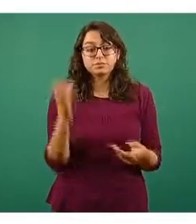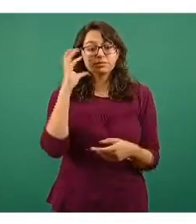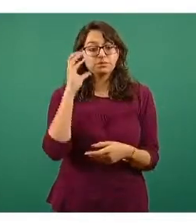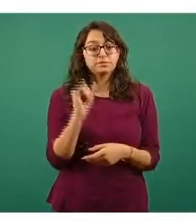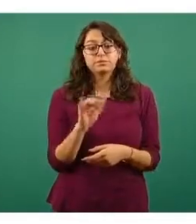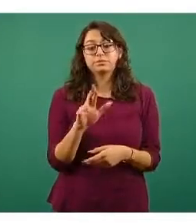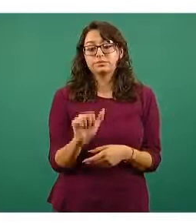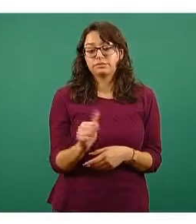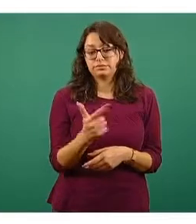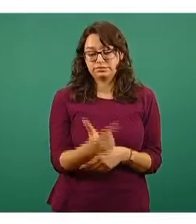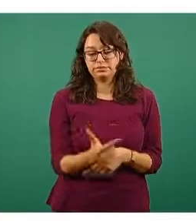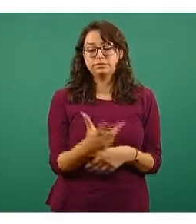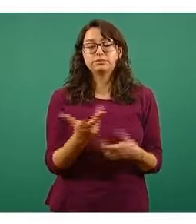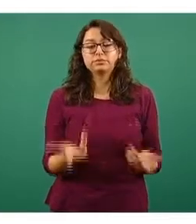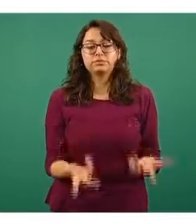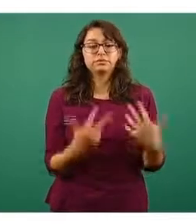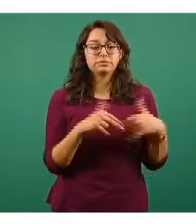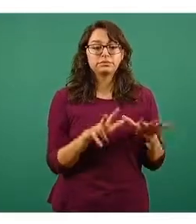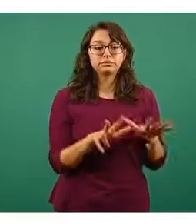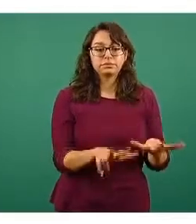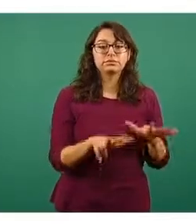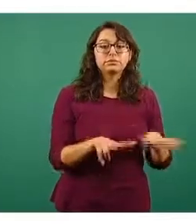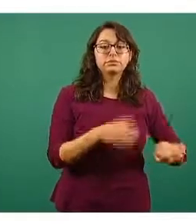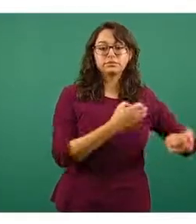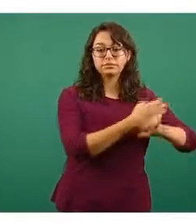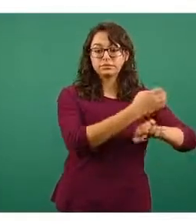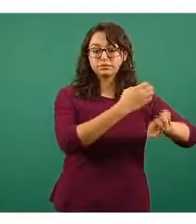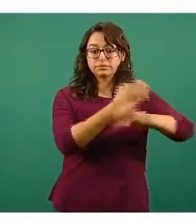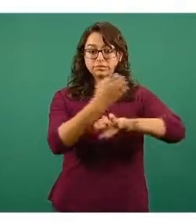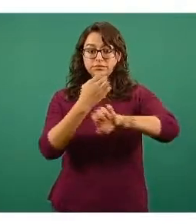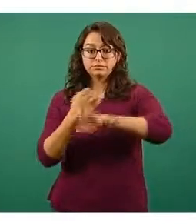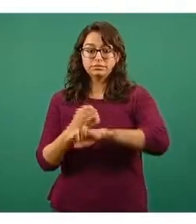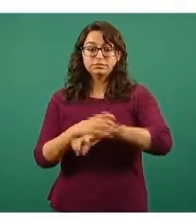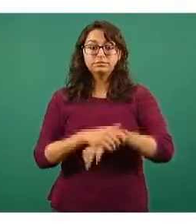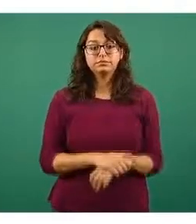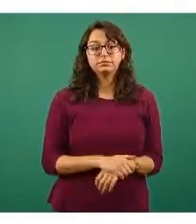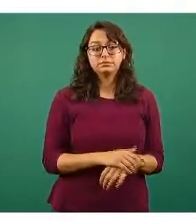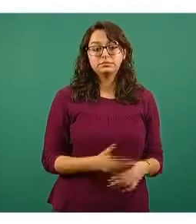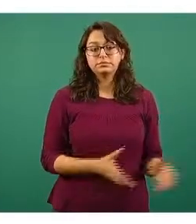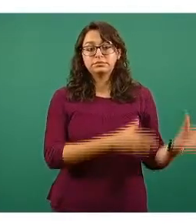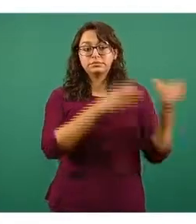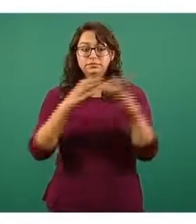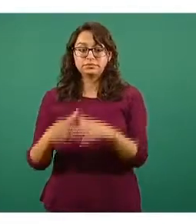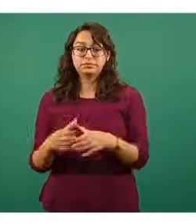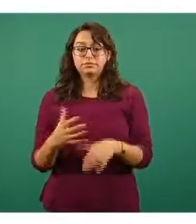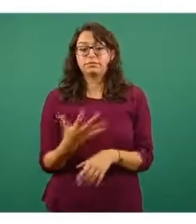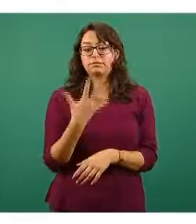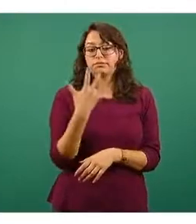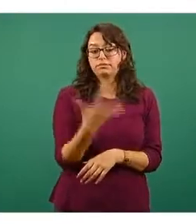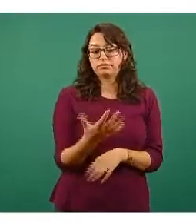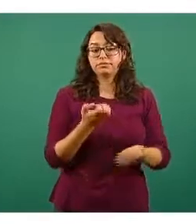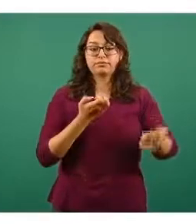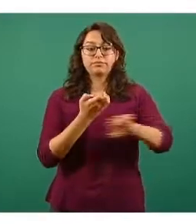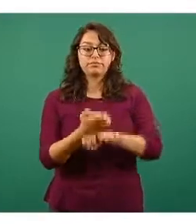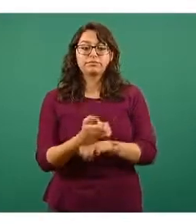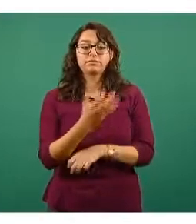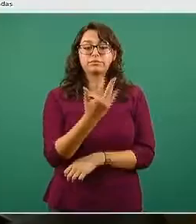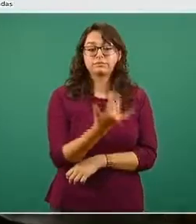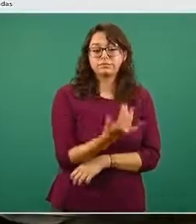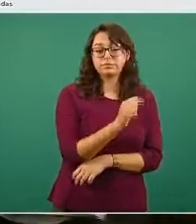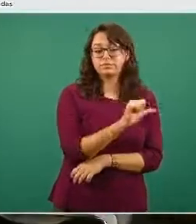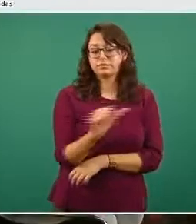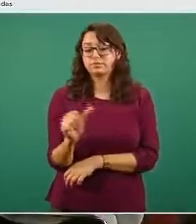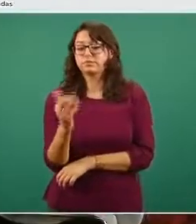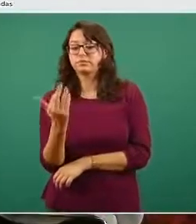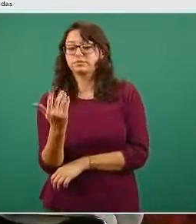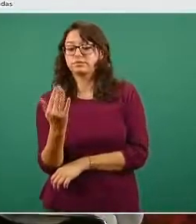Están 18 entidades federativas. 5 entidades federativas están en este rango entre el 69 y el